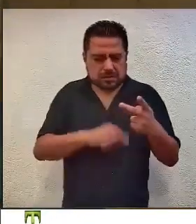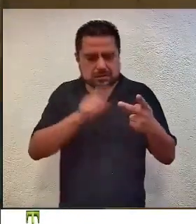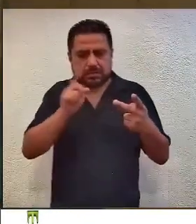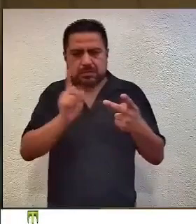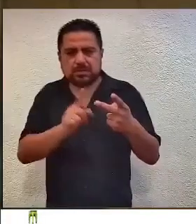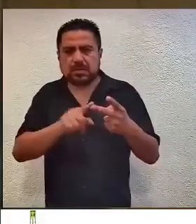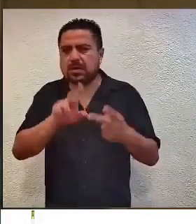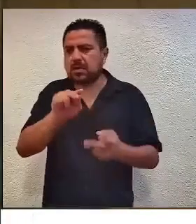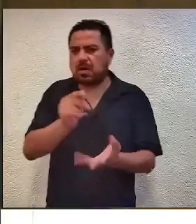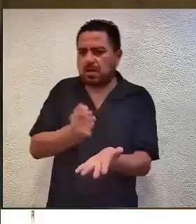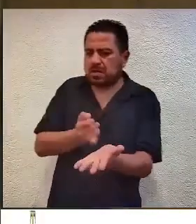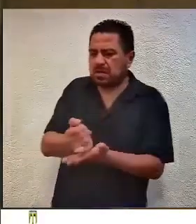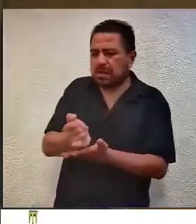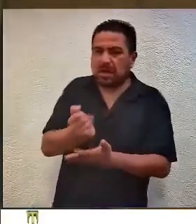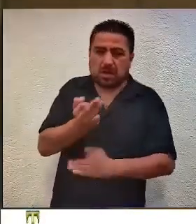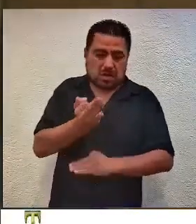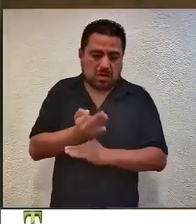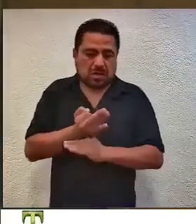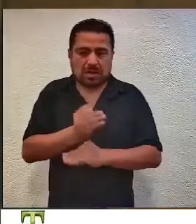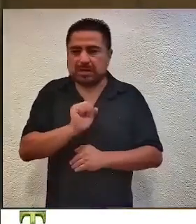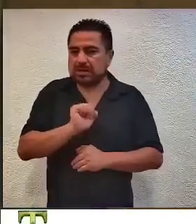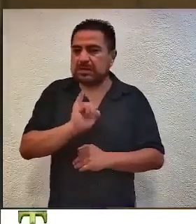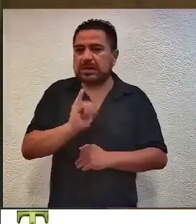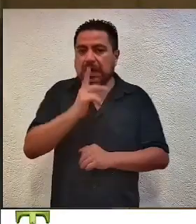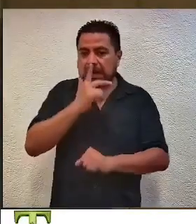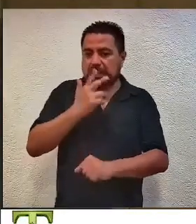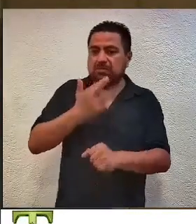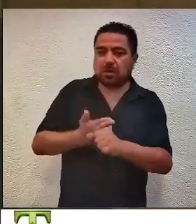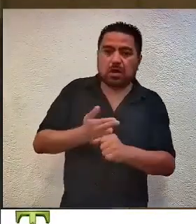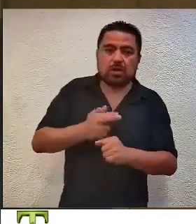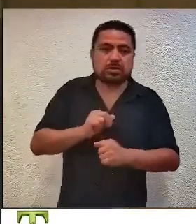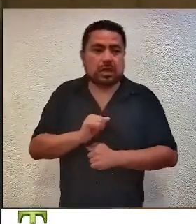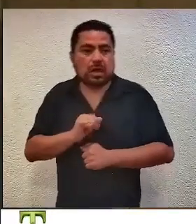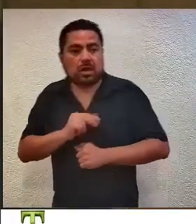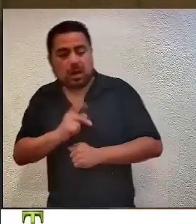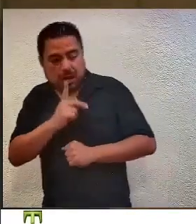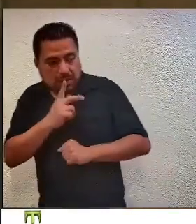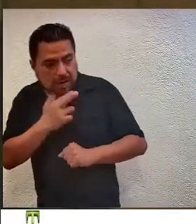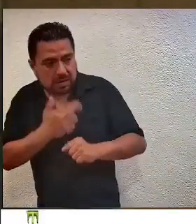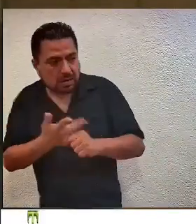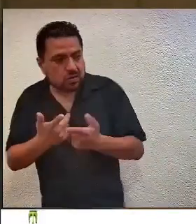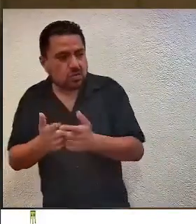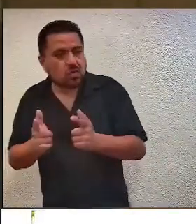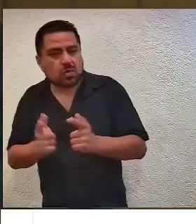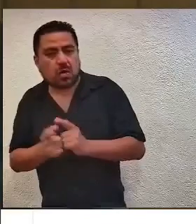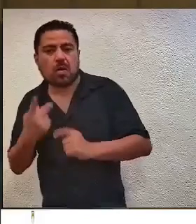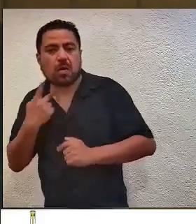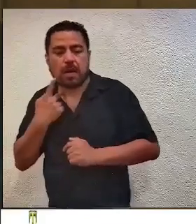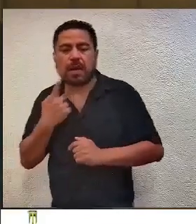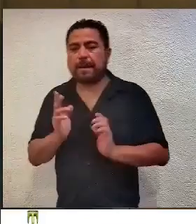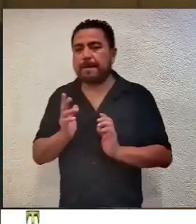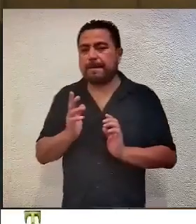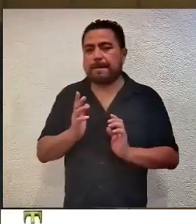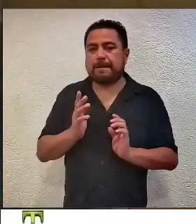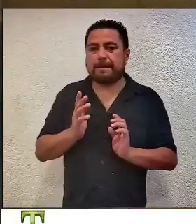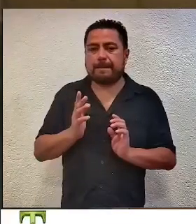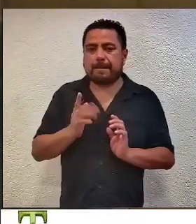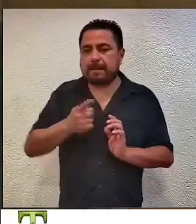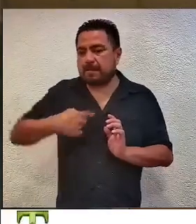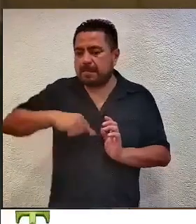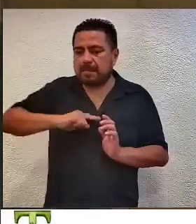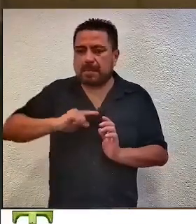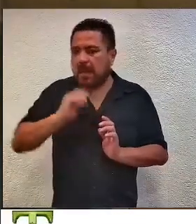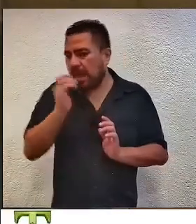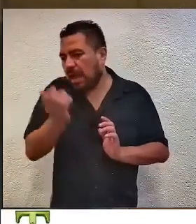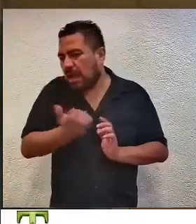no determinemos desde aquí si es competente o no competente el órgano intrapartidario, y de manera acostumbrada,